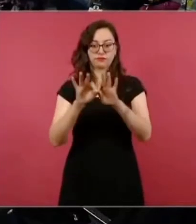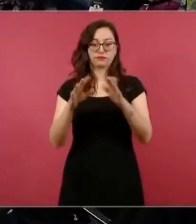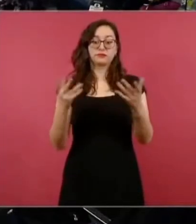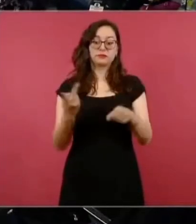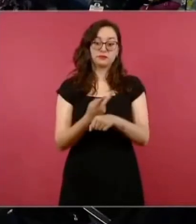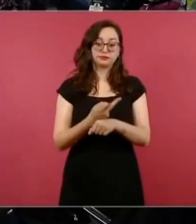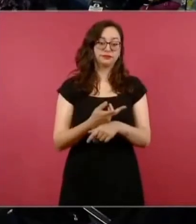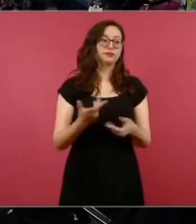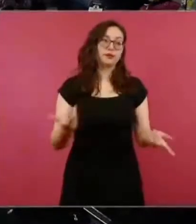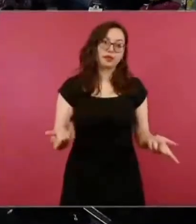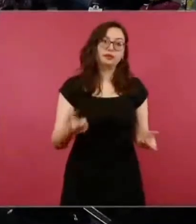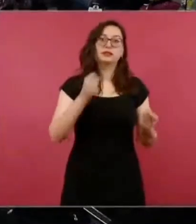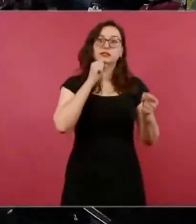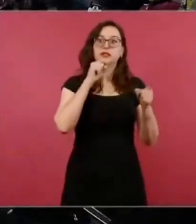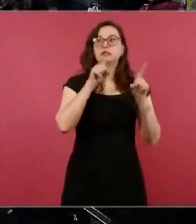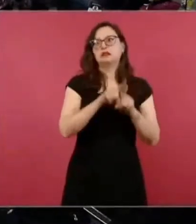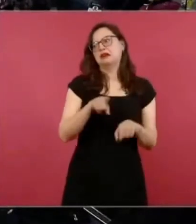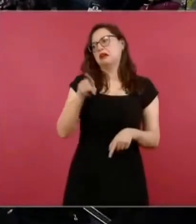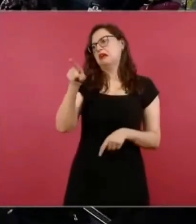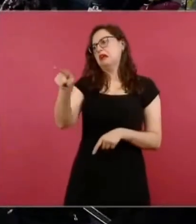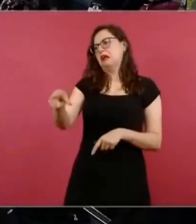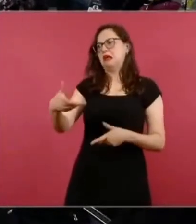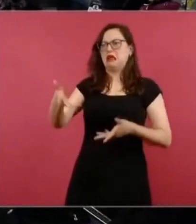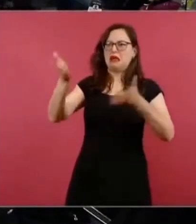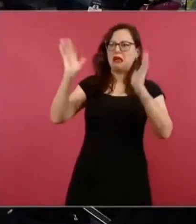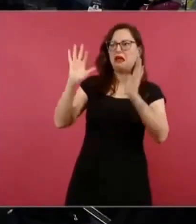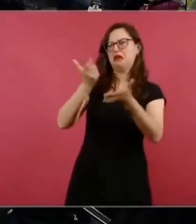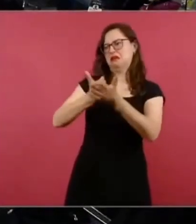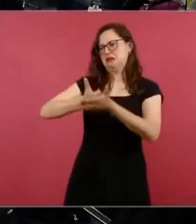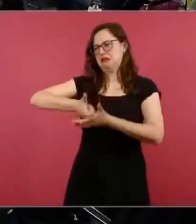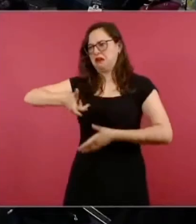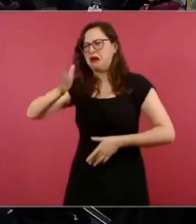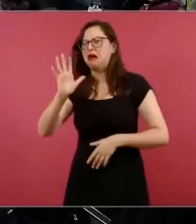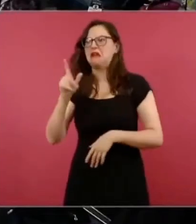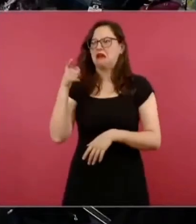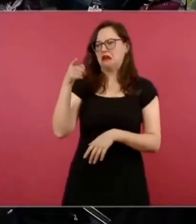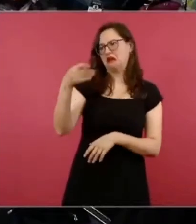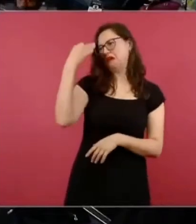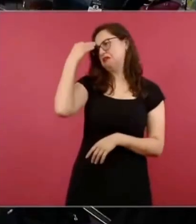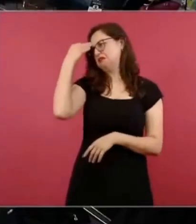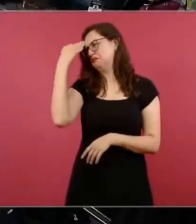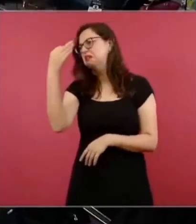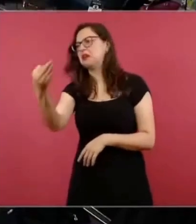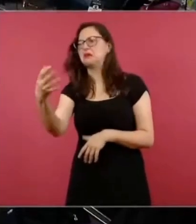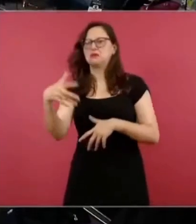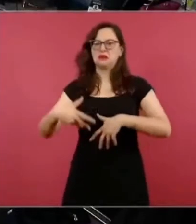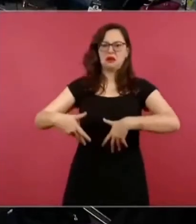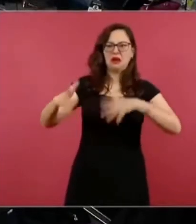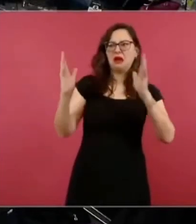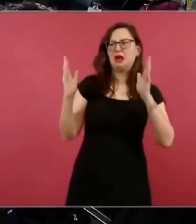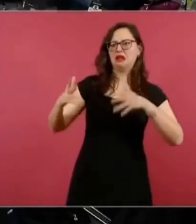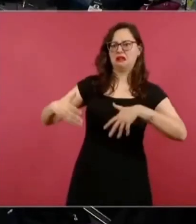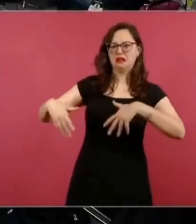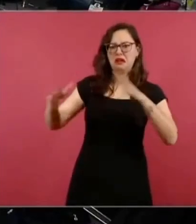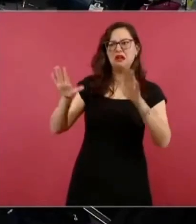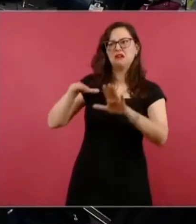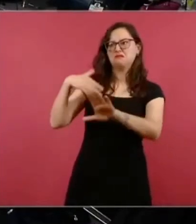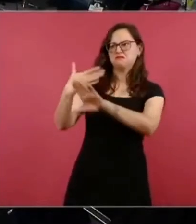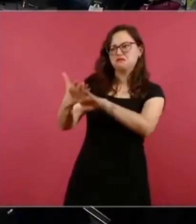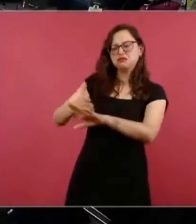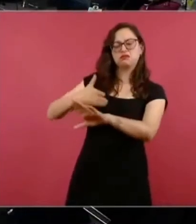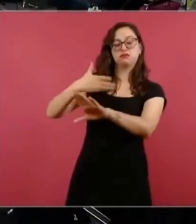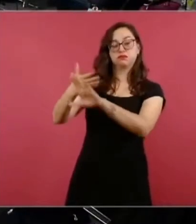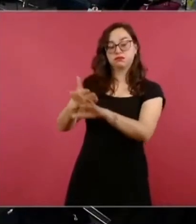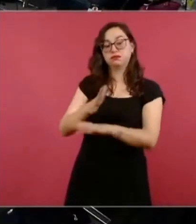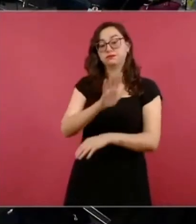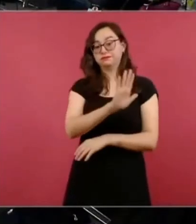refinería Olmeca, que si tardó mucho, que si costó mucho. Estas son refinerías que se construyeron en